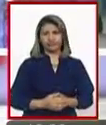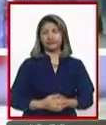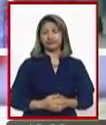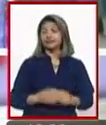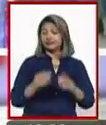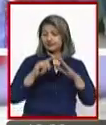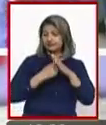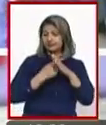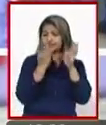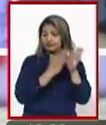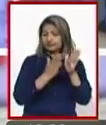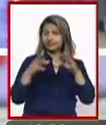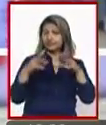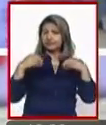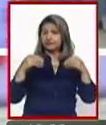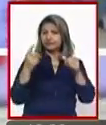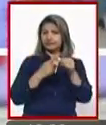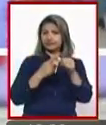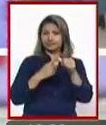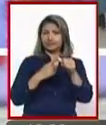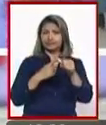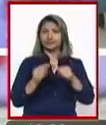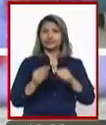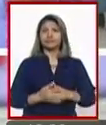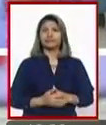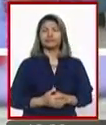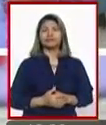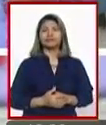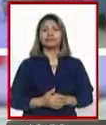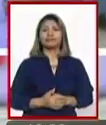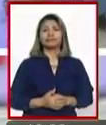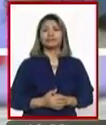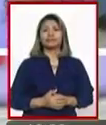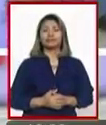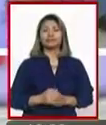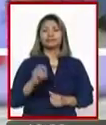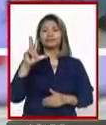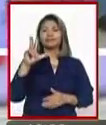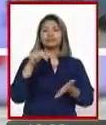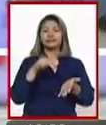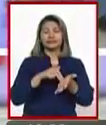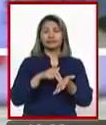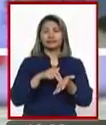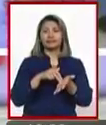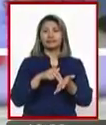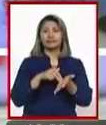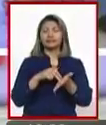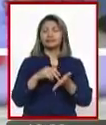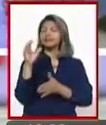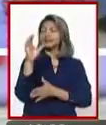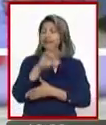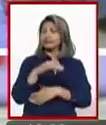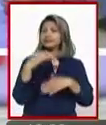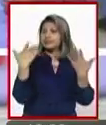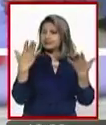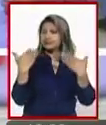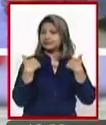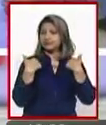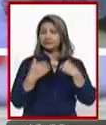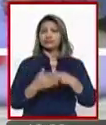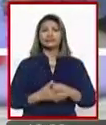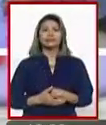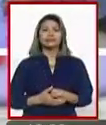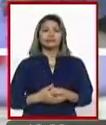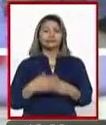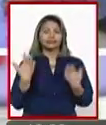hemos empezado a ordenar los mercados, primero con el Plan 3000, que nos vimos forzados a hacerlo, y ahora lo estamos haciendo